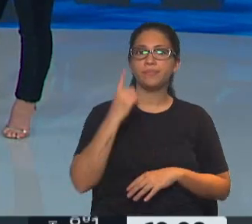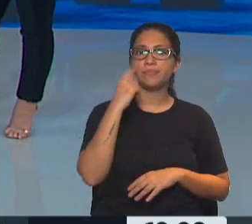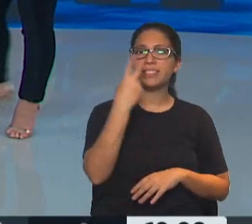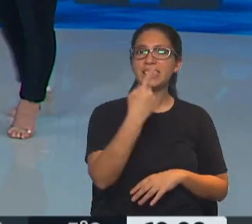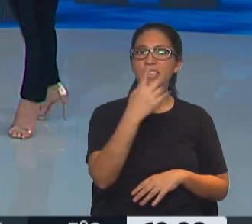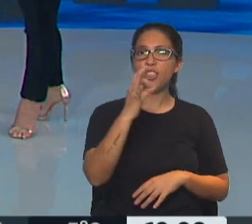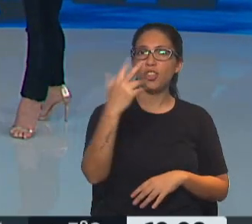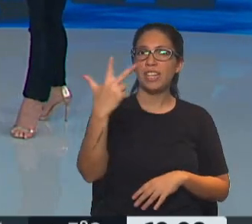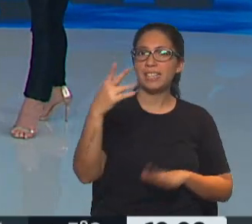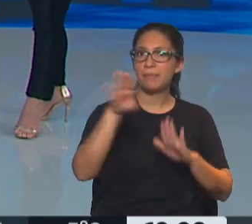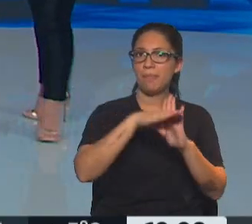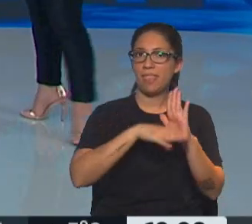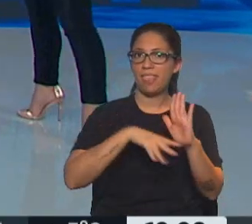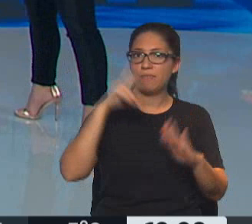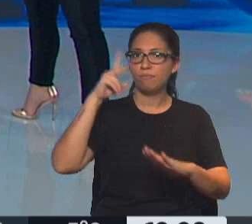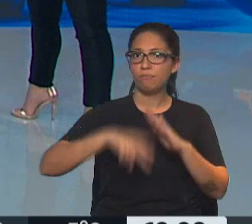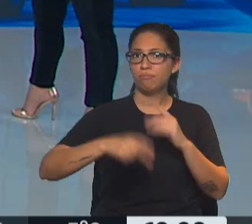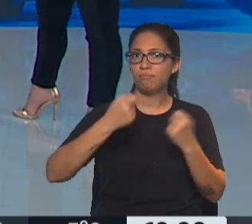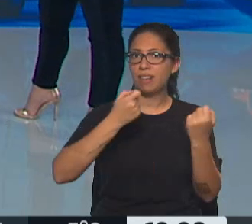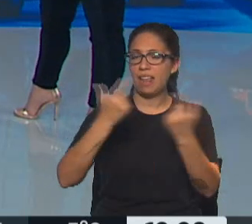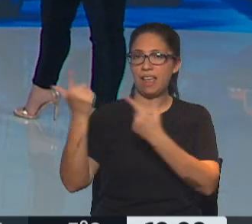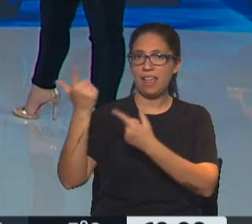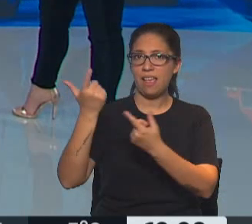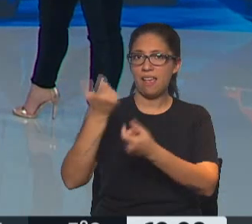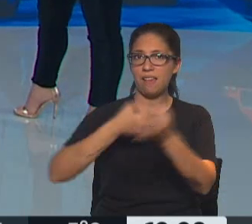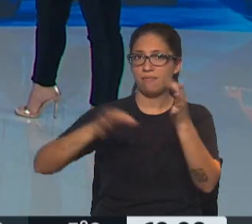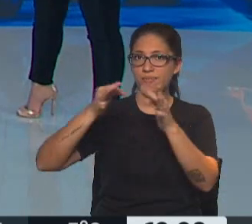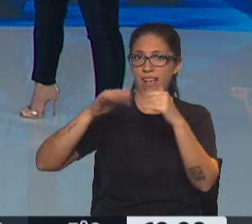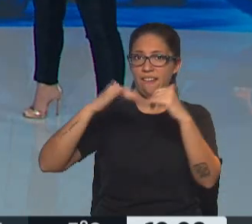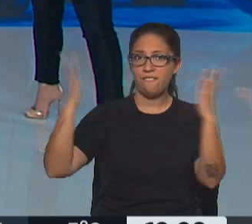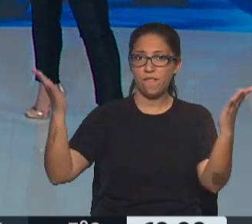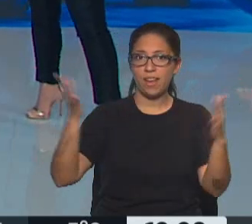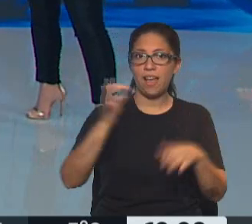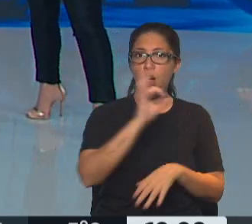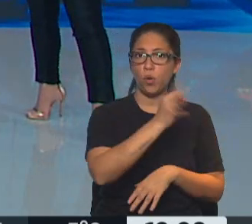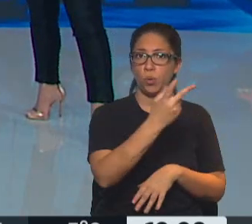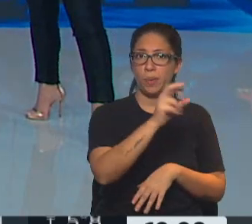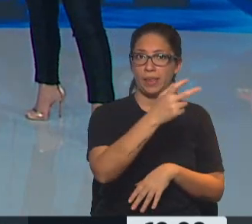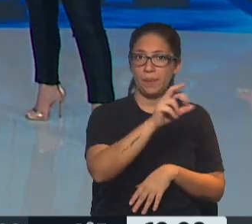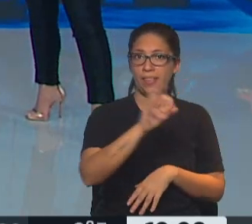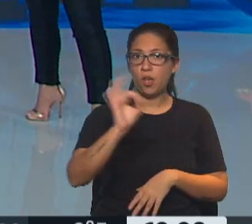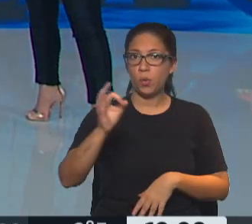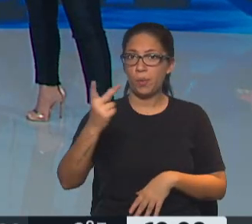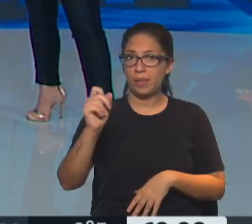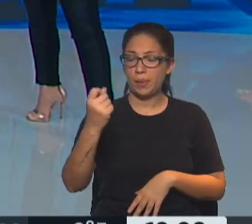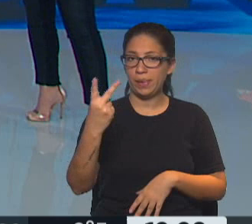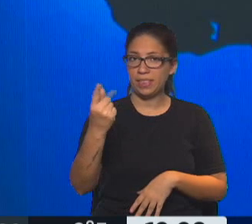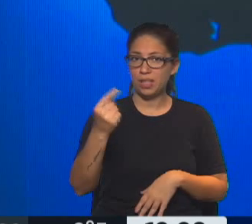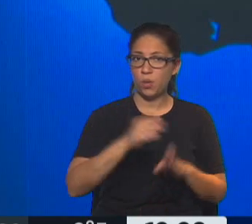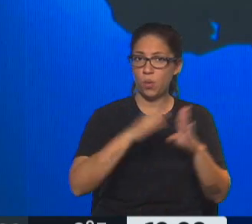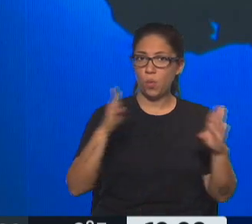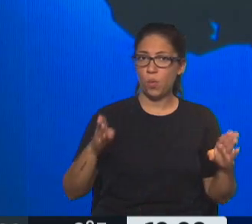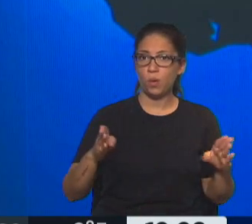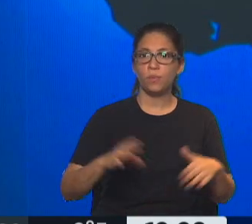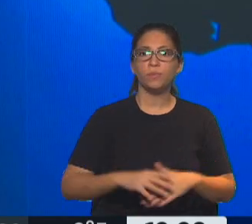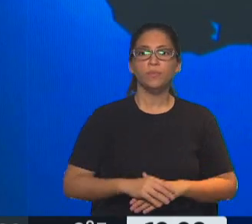103 nuevas medidas de restricción al comercio exterior entre octubre del 2020 y octubre del 2021. Es decir, les